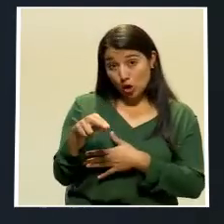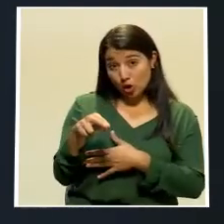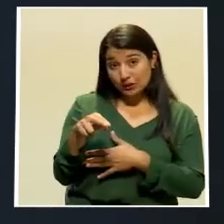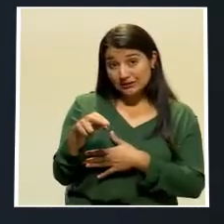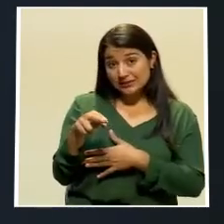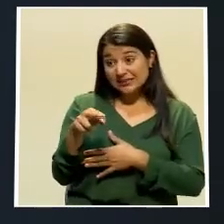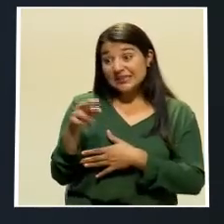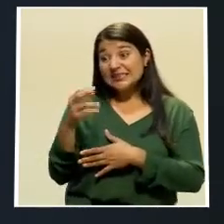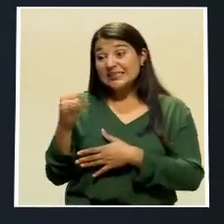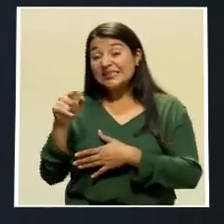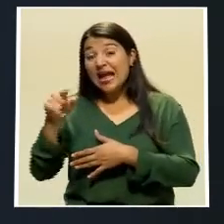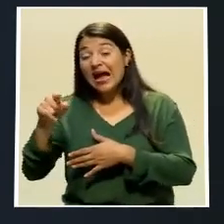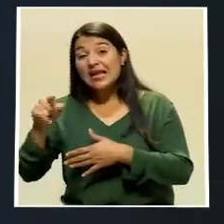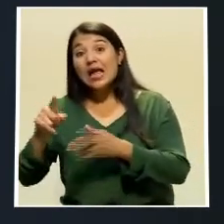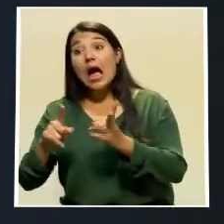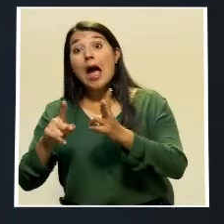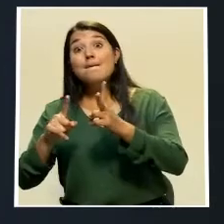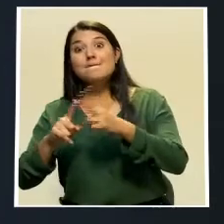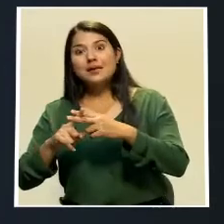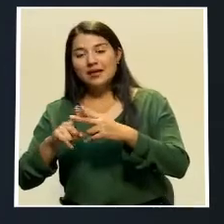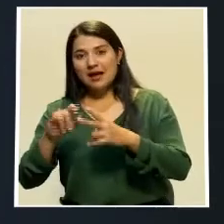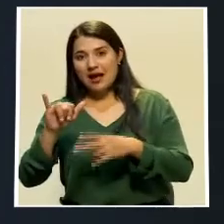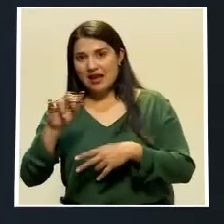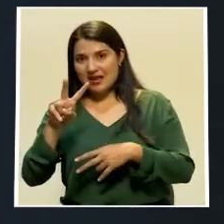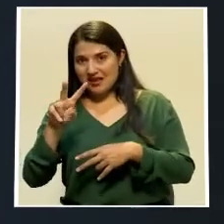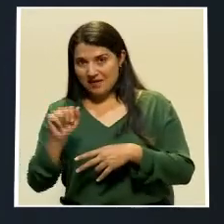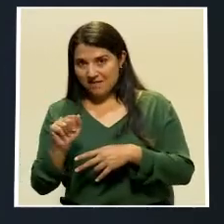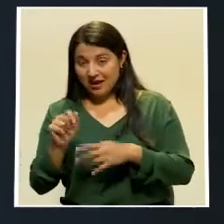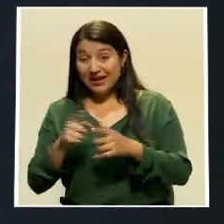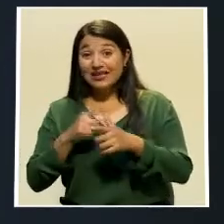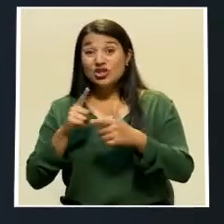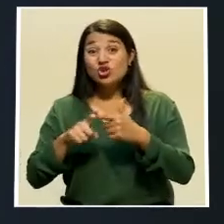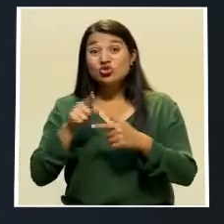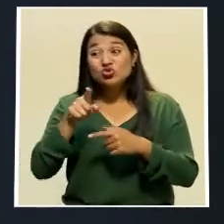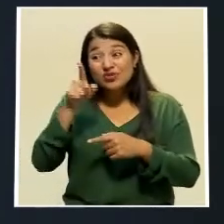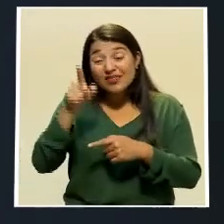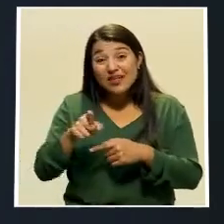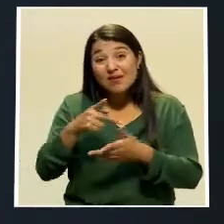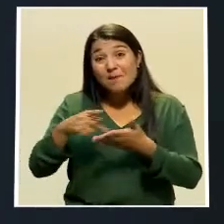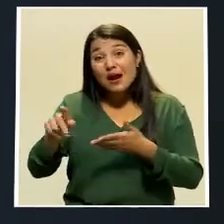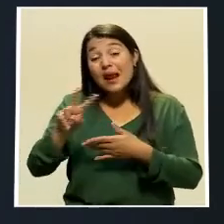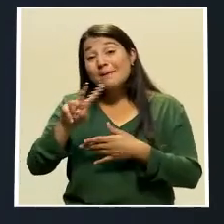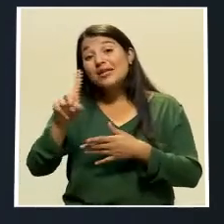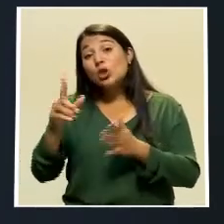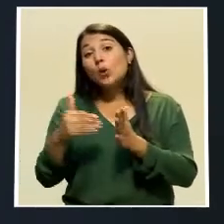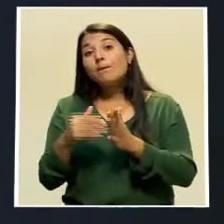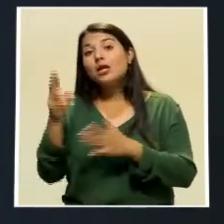IVA en esa proporción, tendrían que pagar 21,000 colones más.